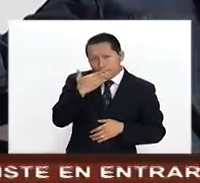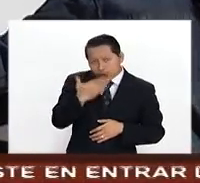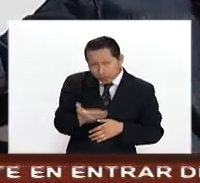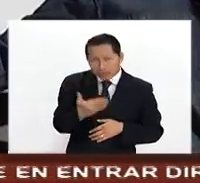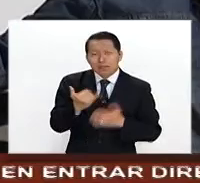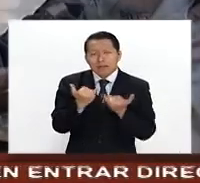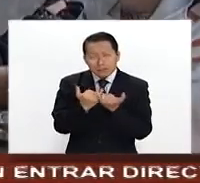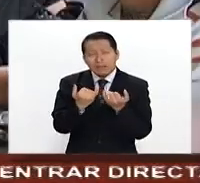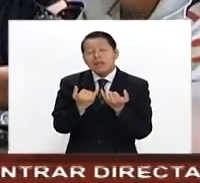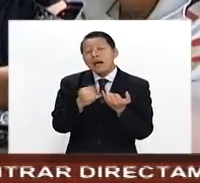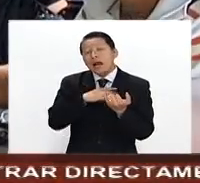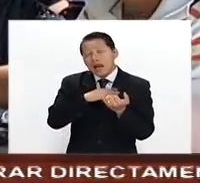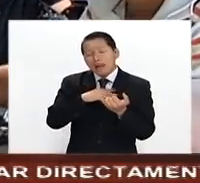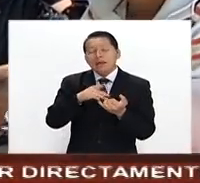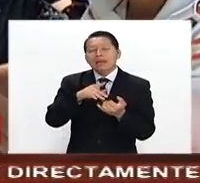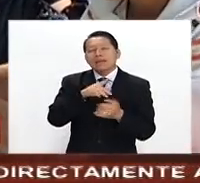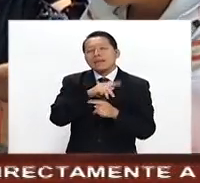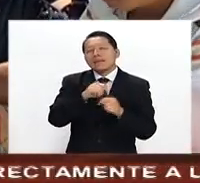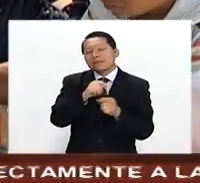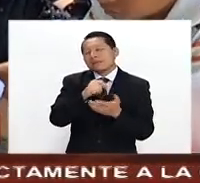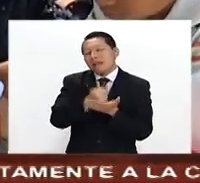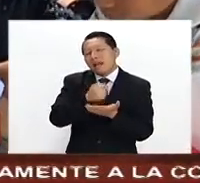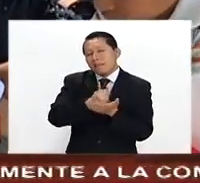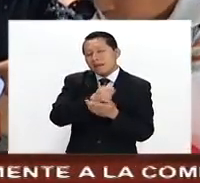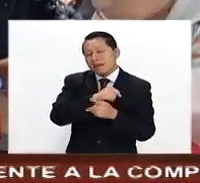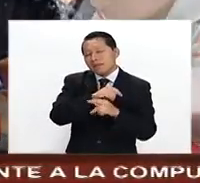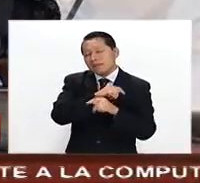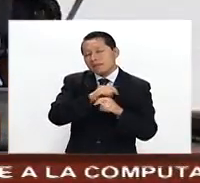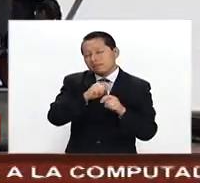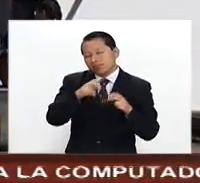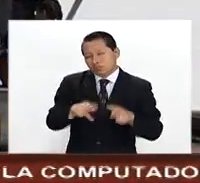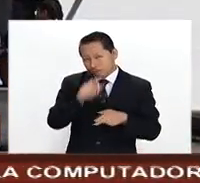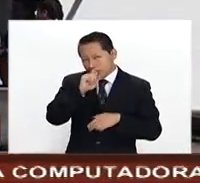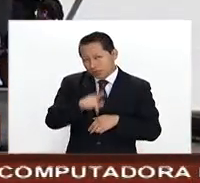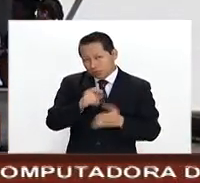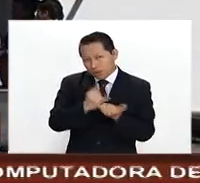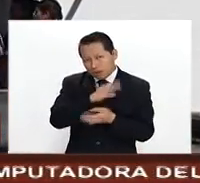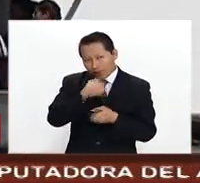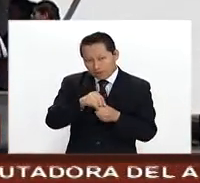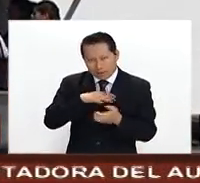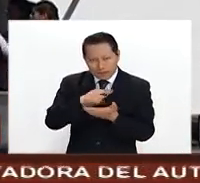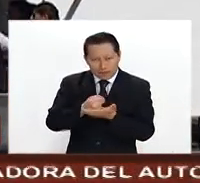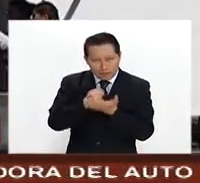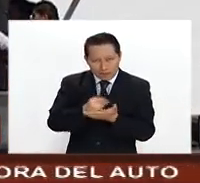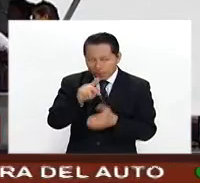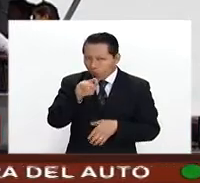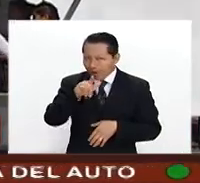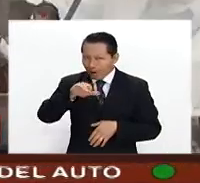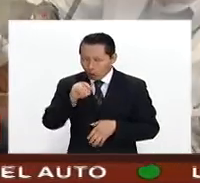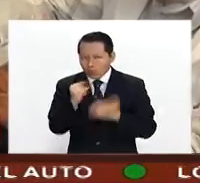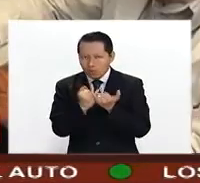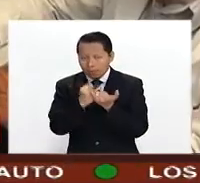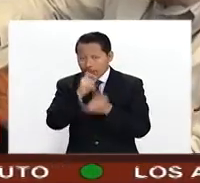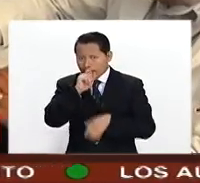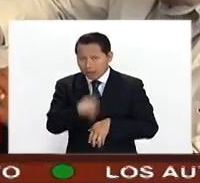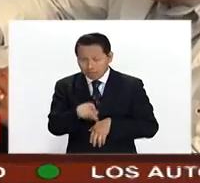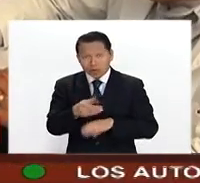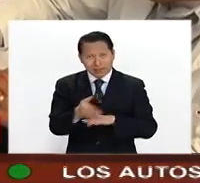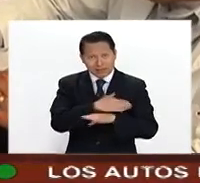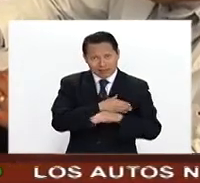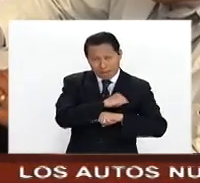socioterapeutas, todos especializados en medicina del trauma y terapia del duelo. Todos los días desde que ocurrió el